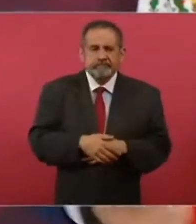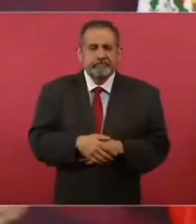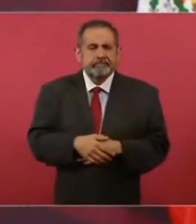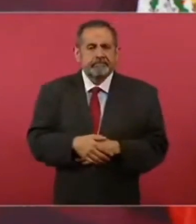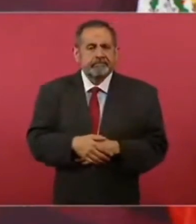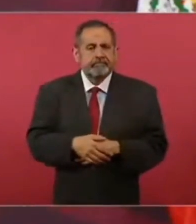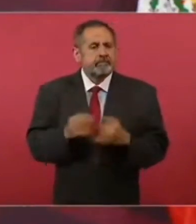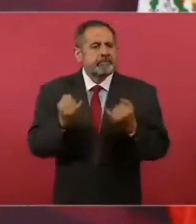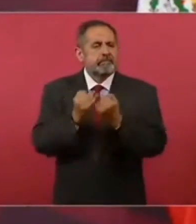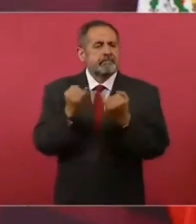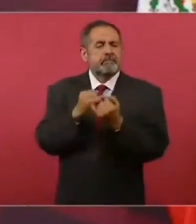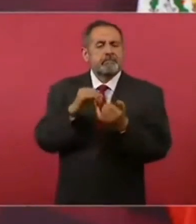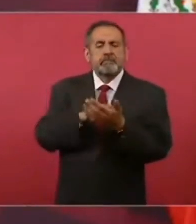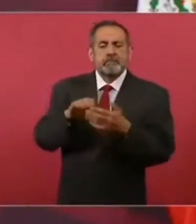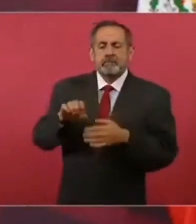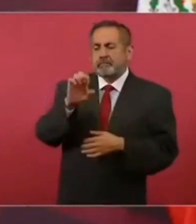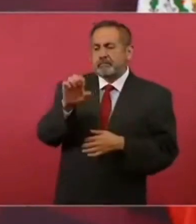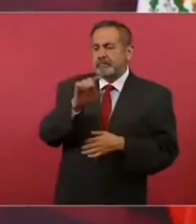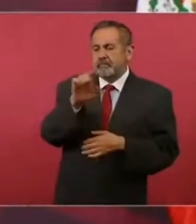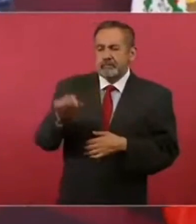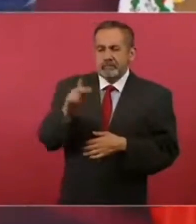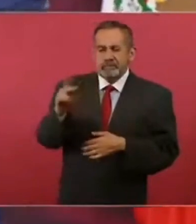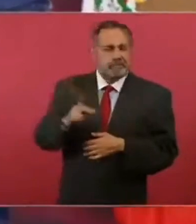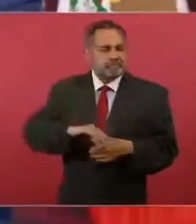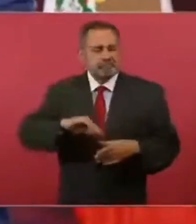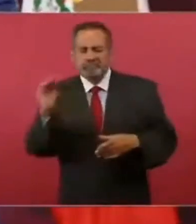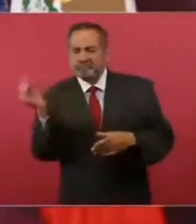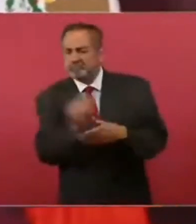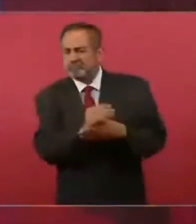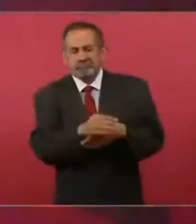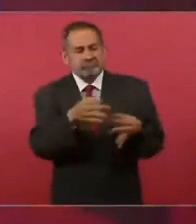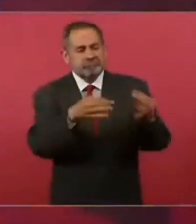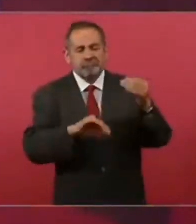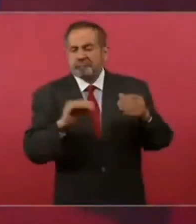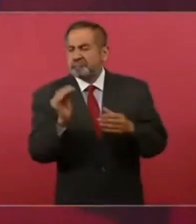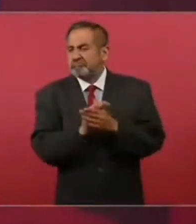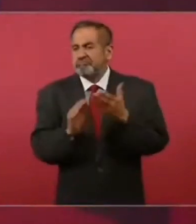hacerle como le hizo Cedillo que desconoció a los ministros